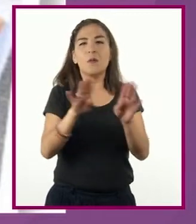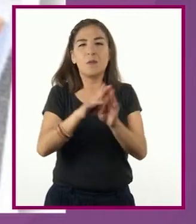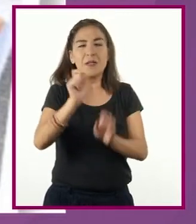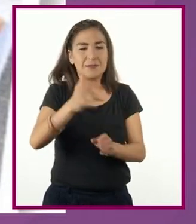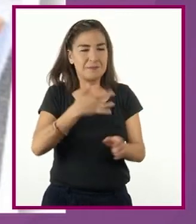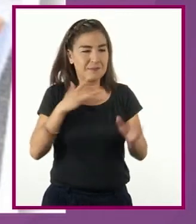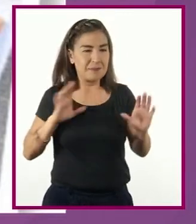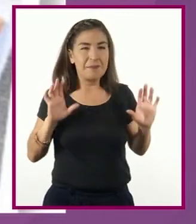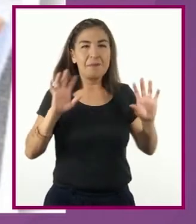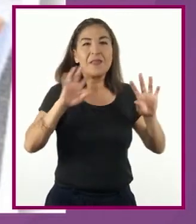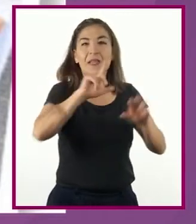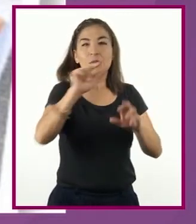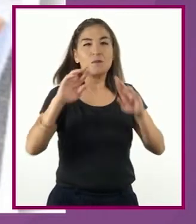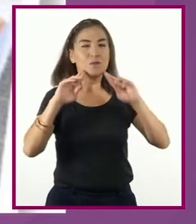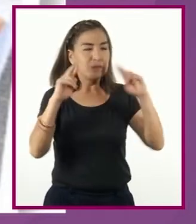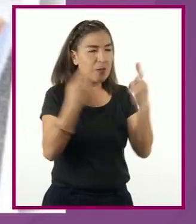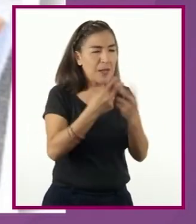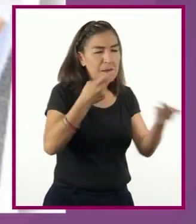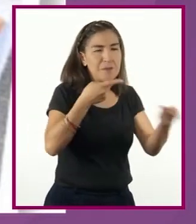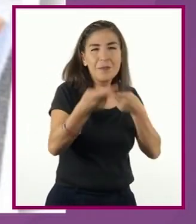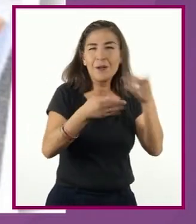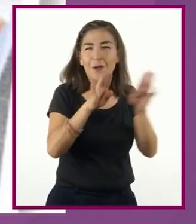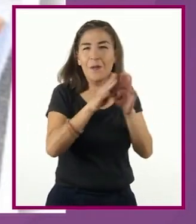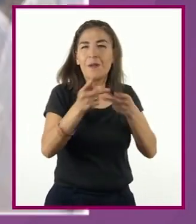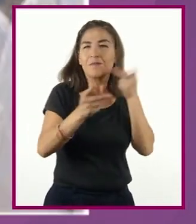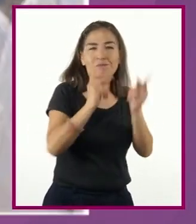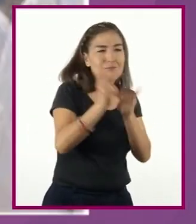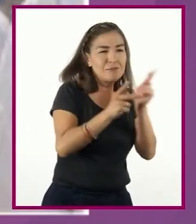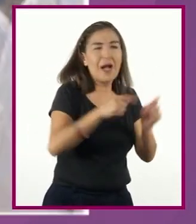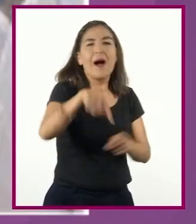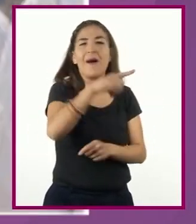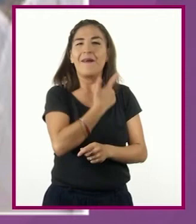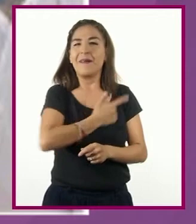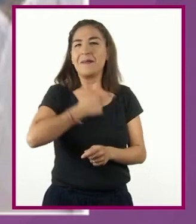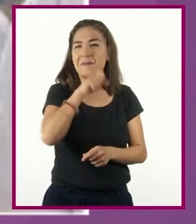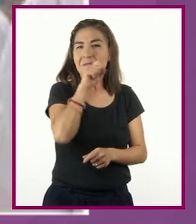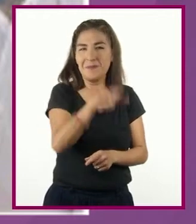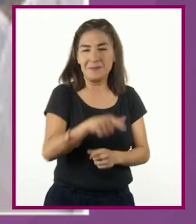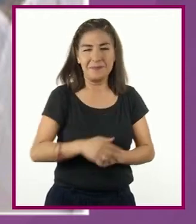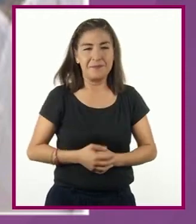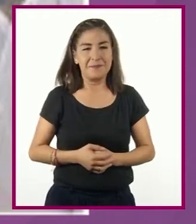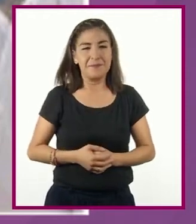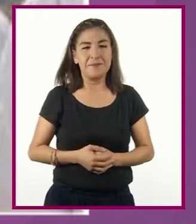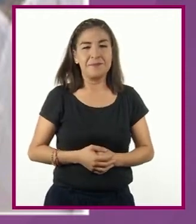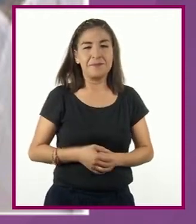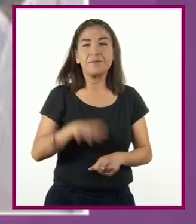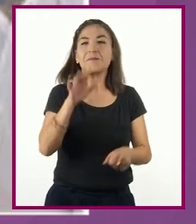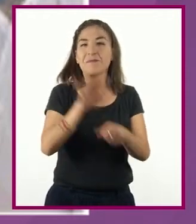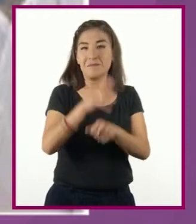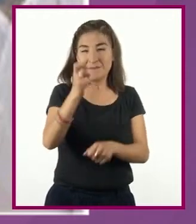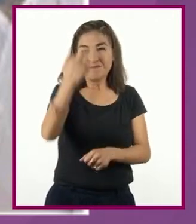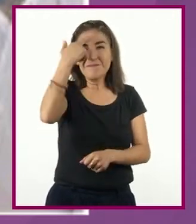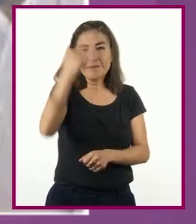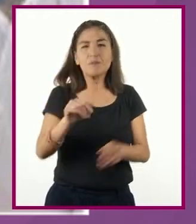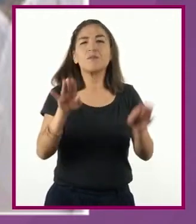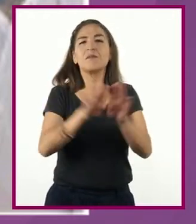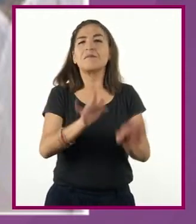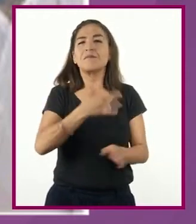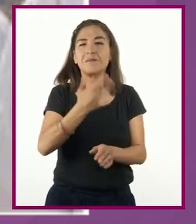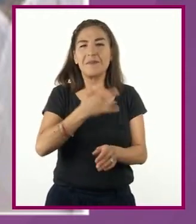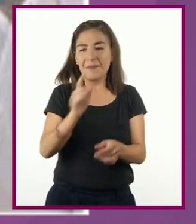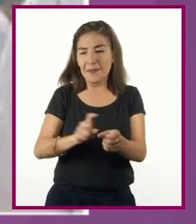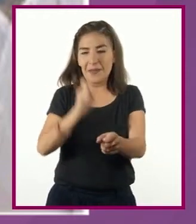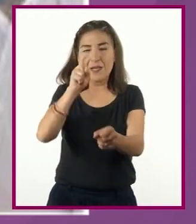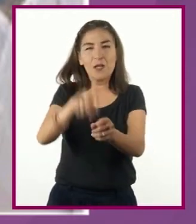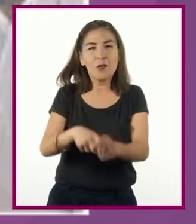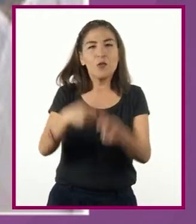y coincidan con las de las personas que los integran. De este modo, podemos sentirnos parte de esos